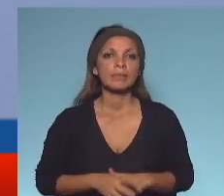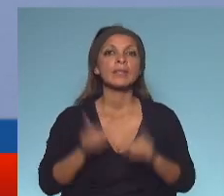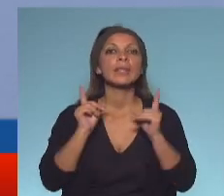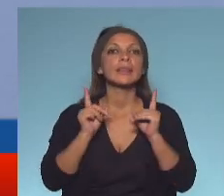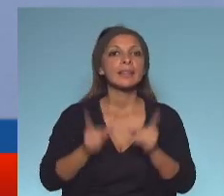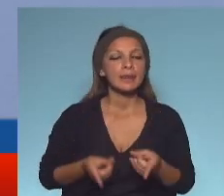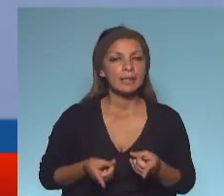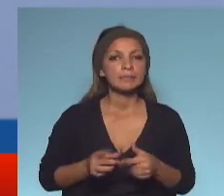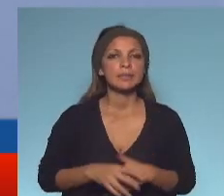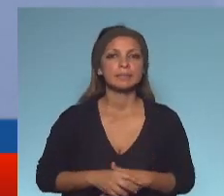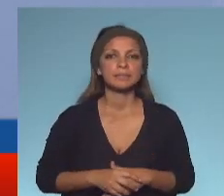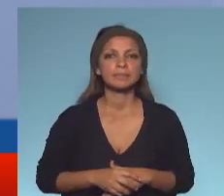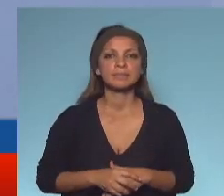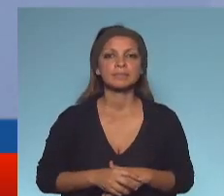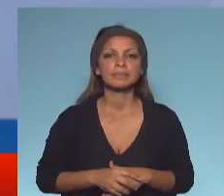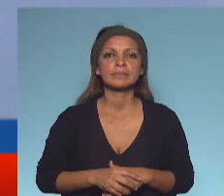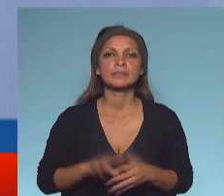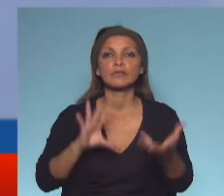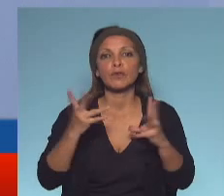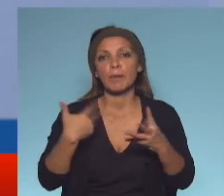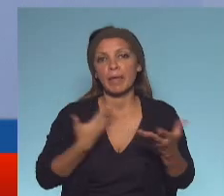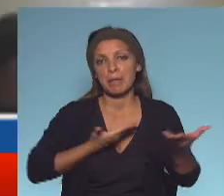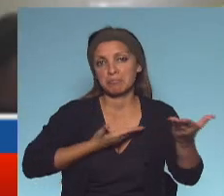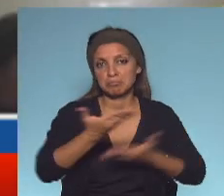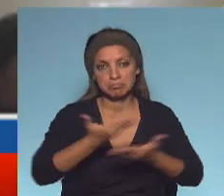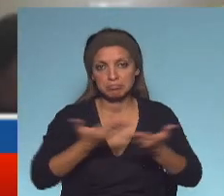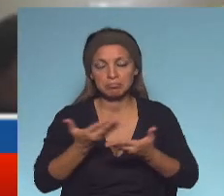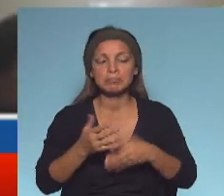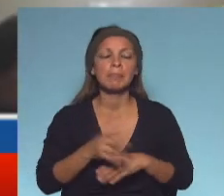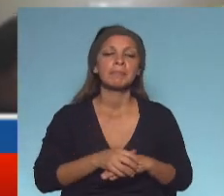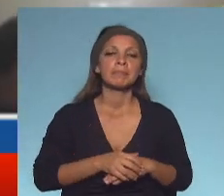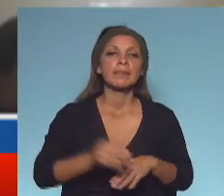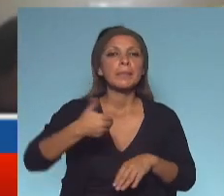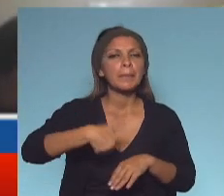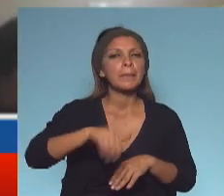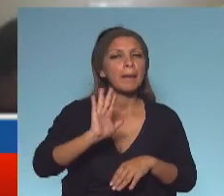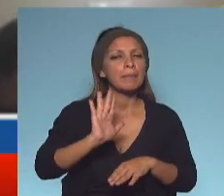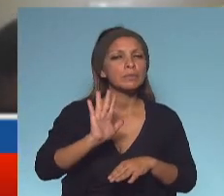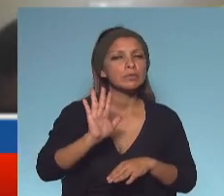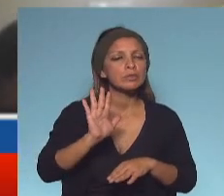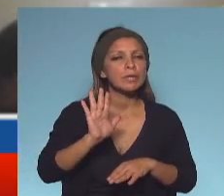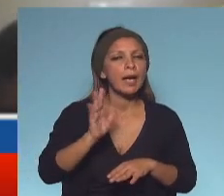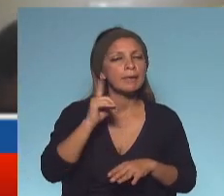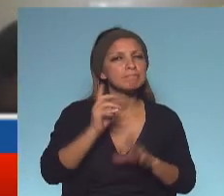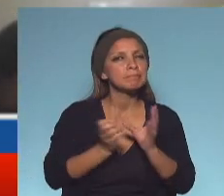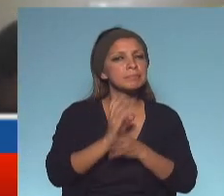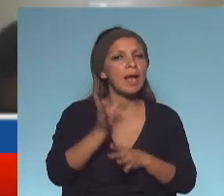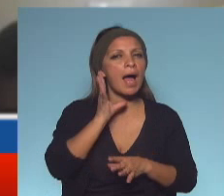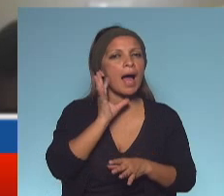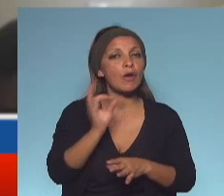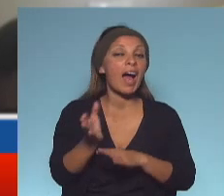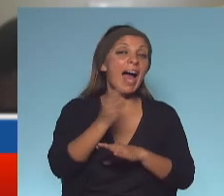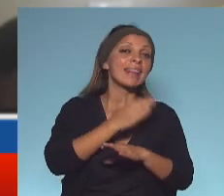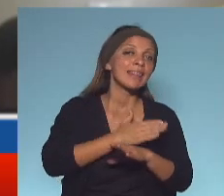También, y en forma de contribuir, vamos a hacer algo que tengo que reconocer no nos había